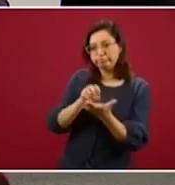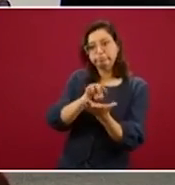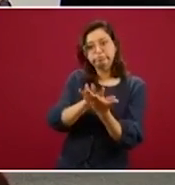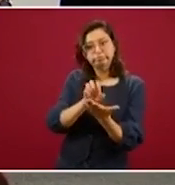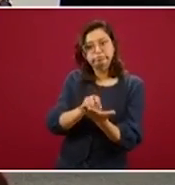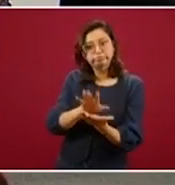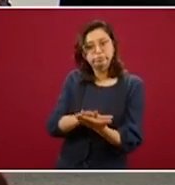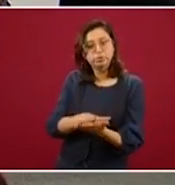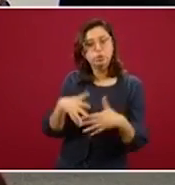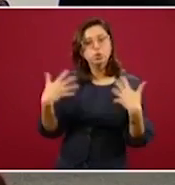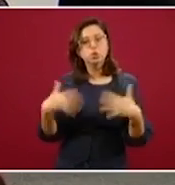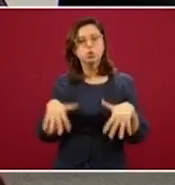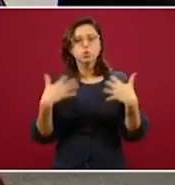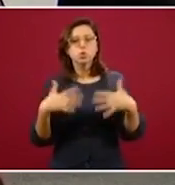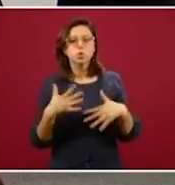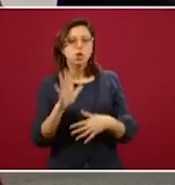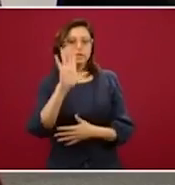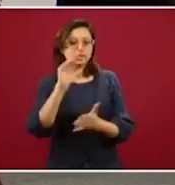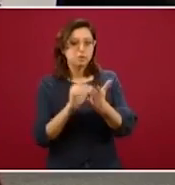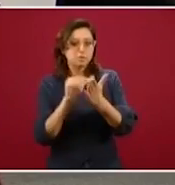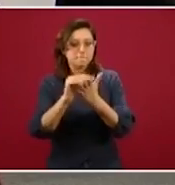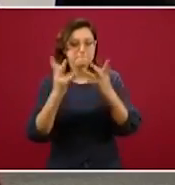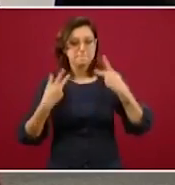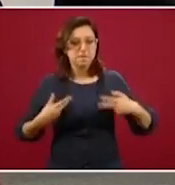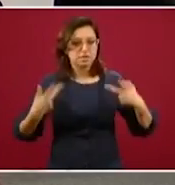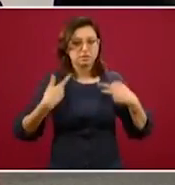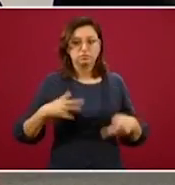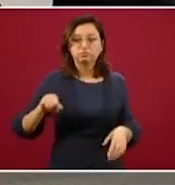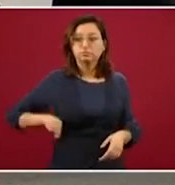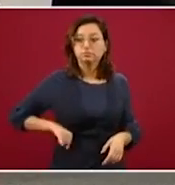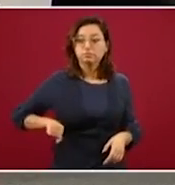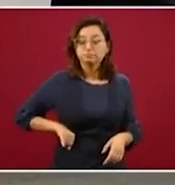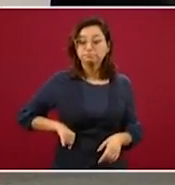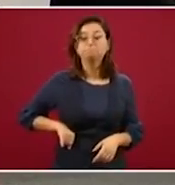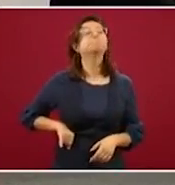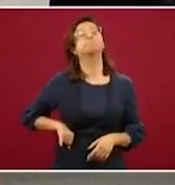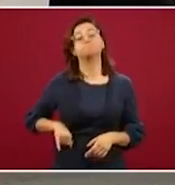por eso más de 5 millones, que esto es muy alentador,